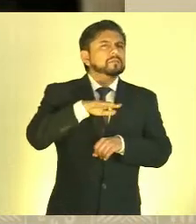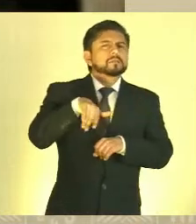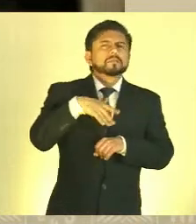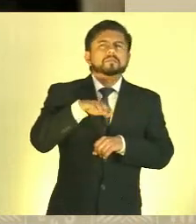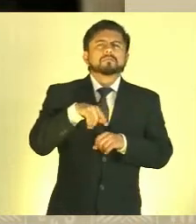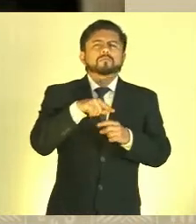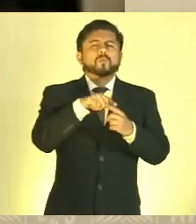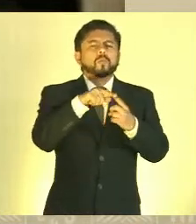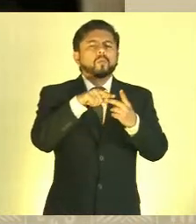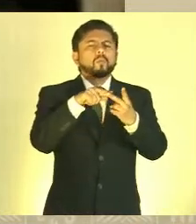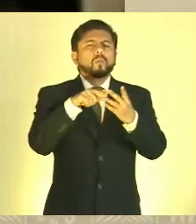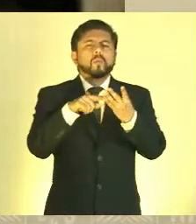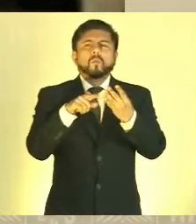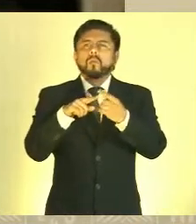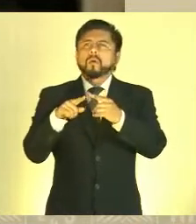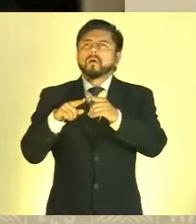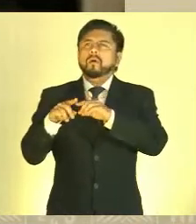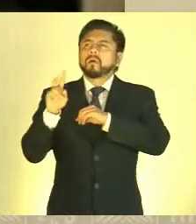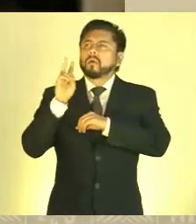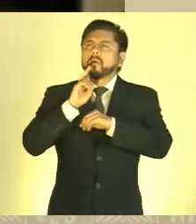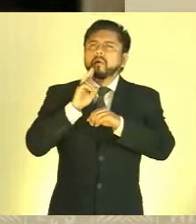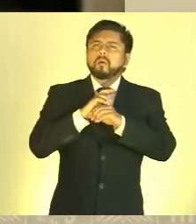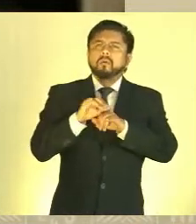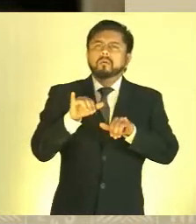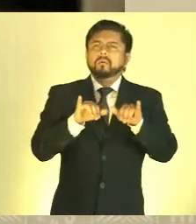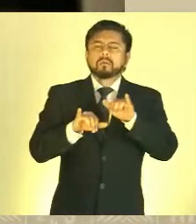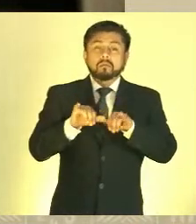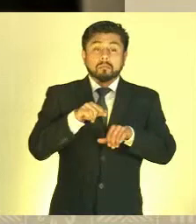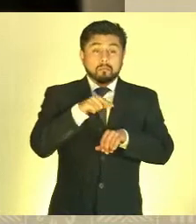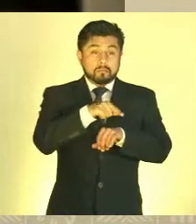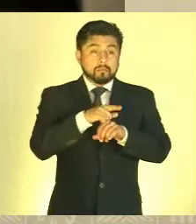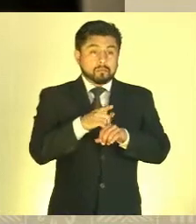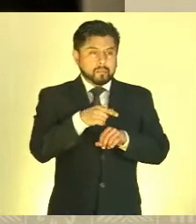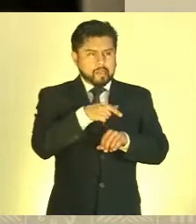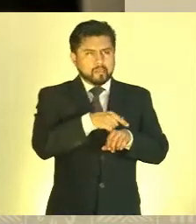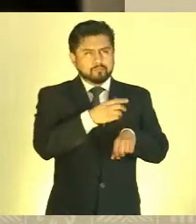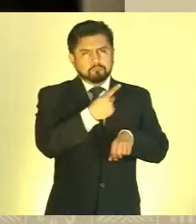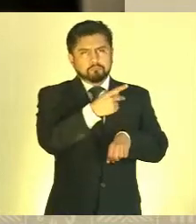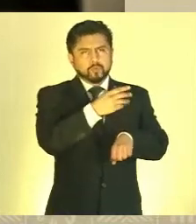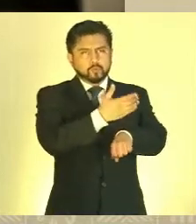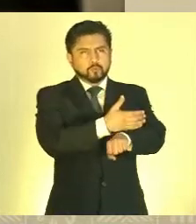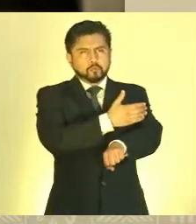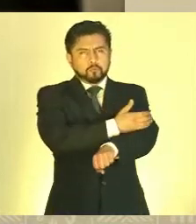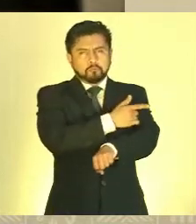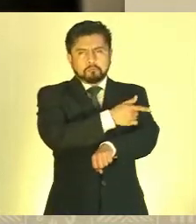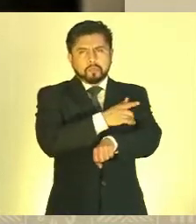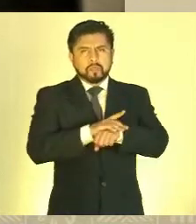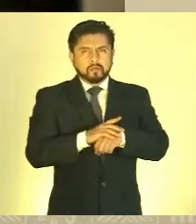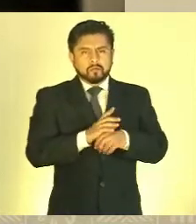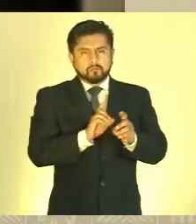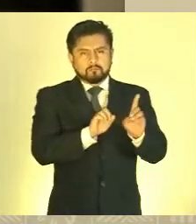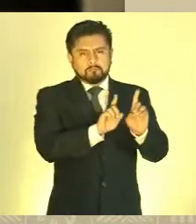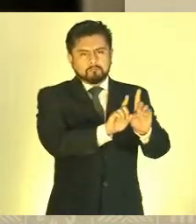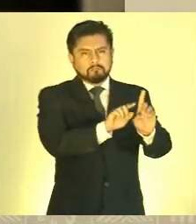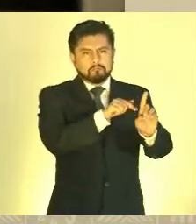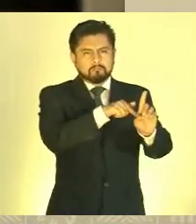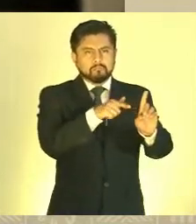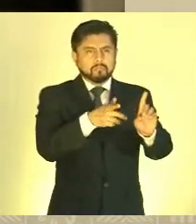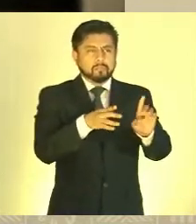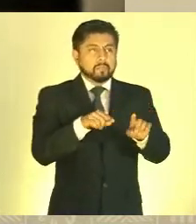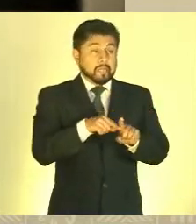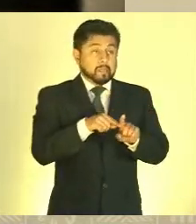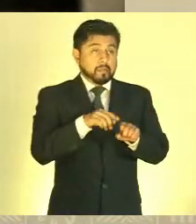CERN, que tiene un compañero y un hijo, que está muy